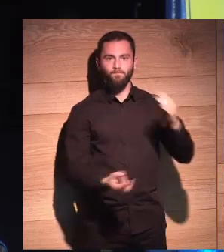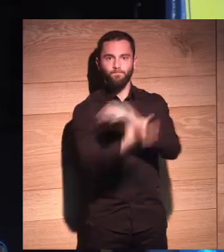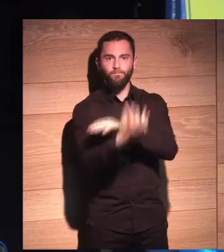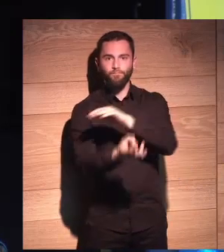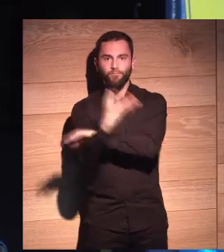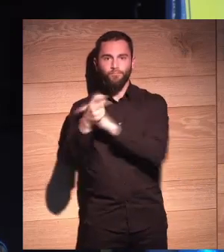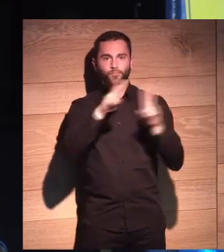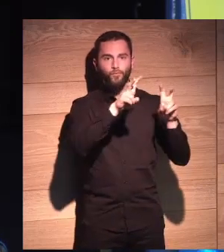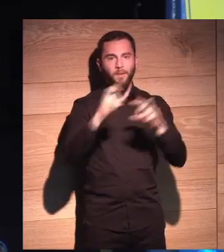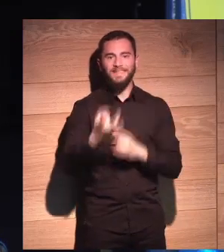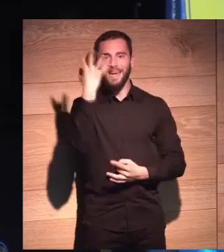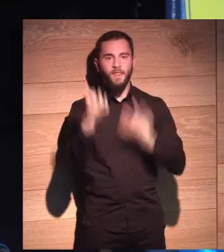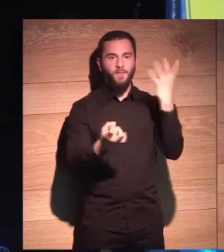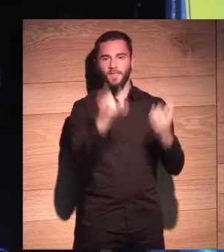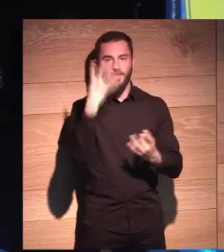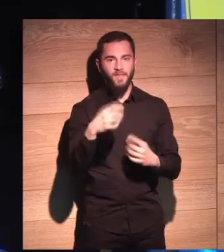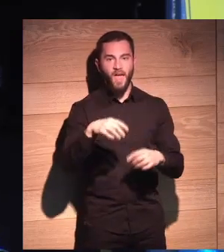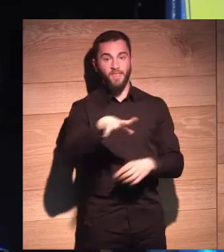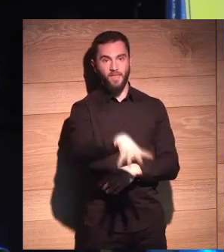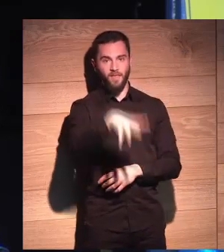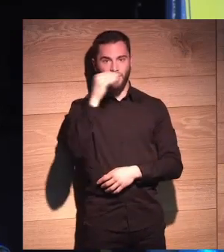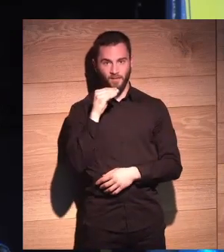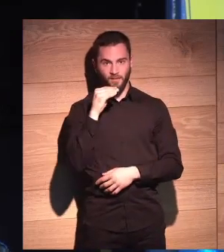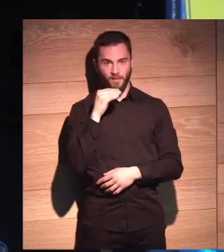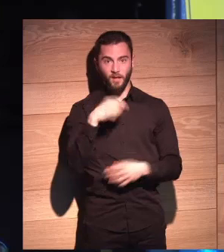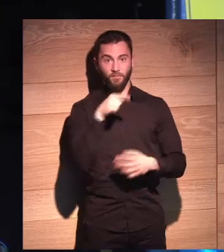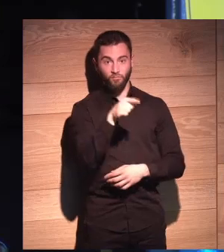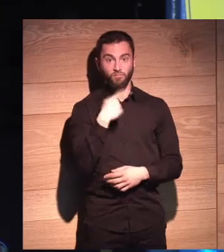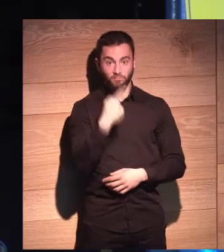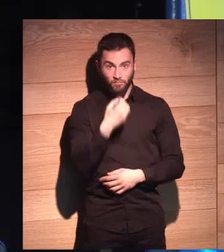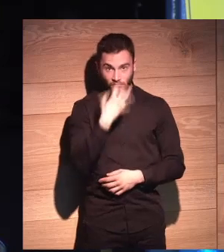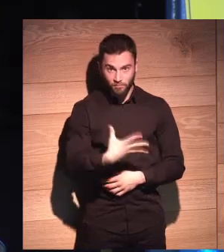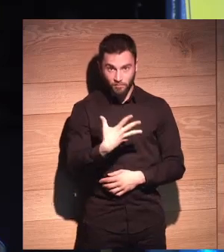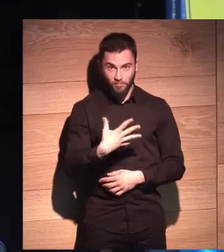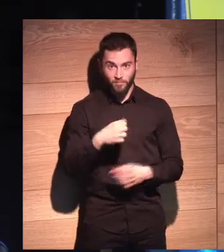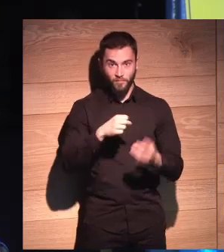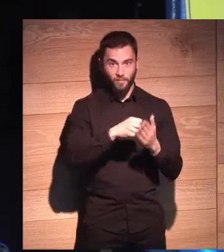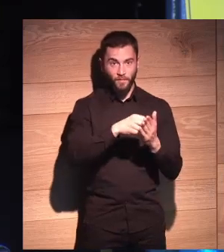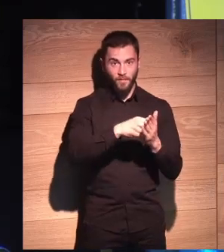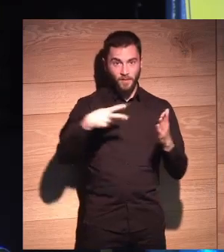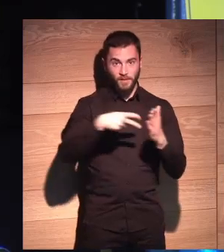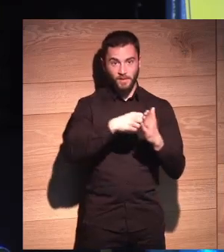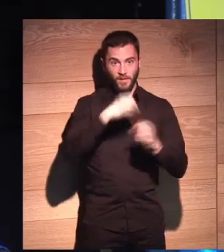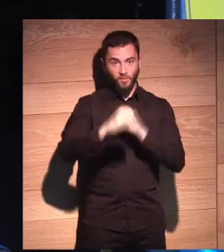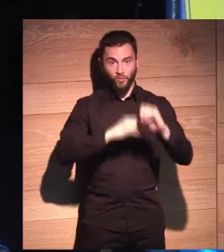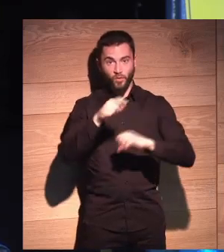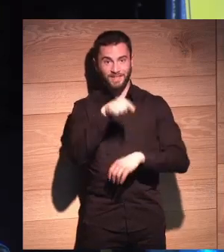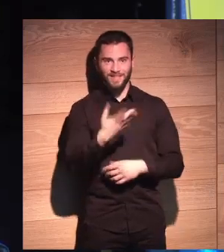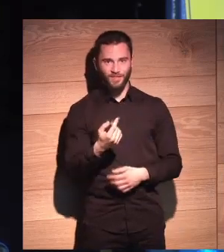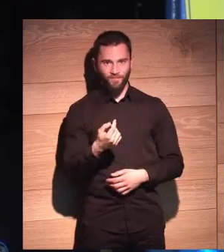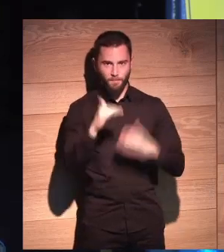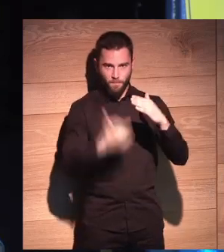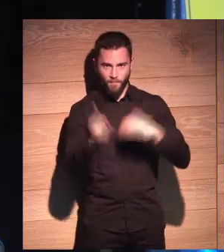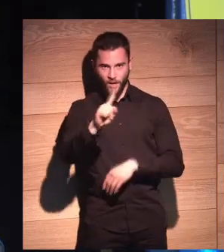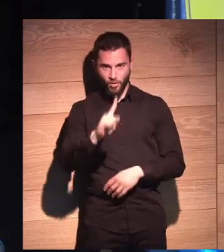y formas de entender la creatividad y como bien menciona usted, la física cuántica no se va a quedar corto en ese sentido. De hecho,